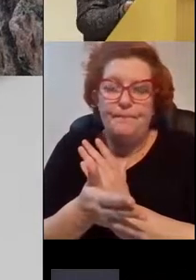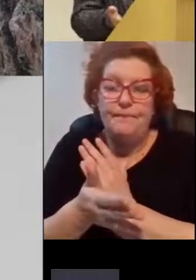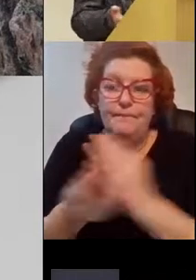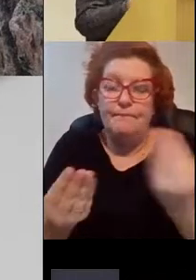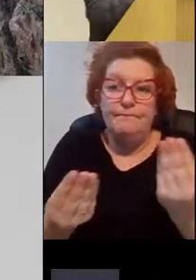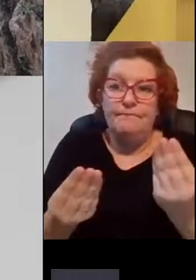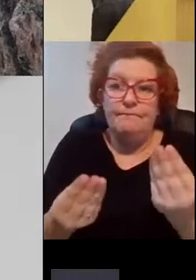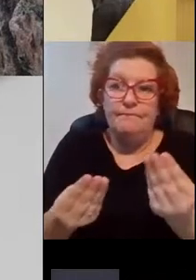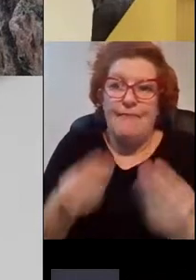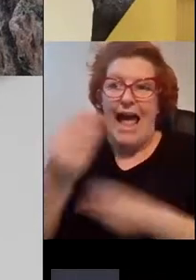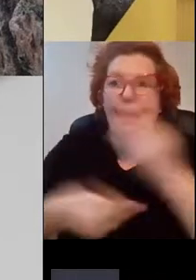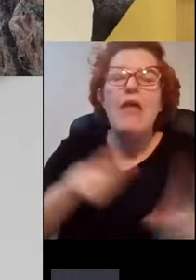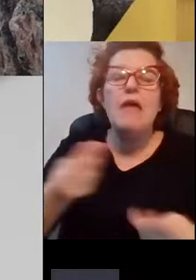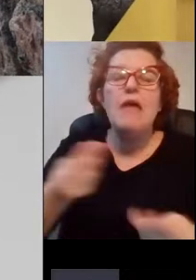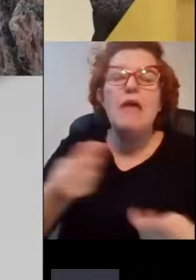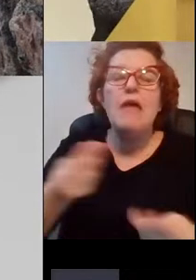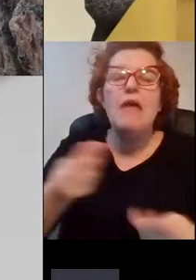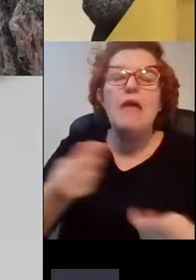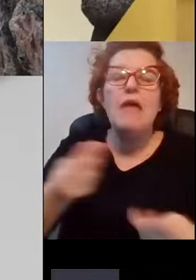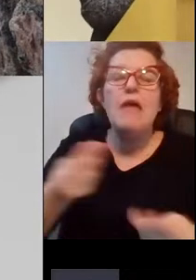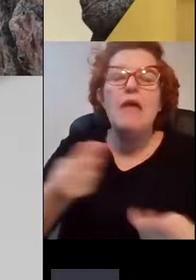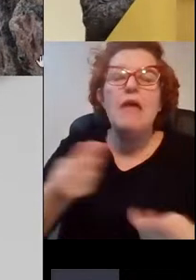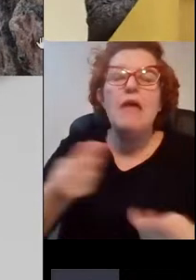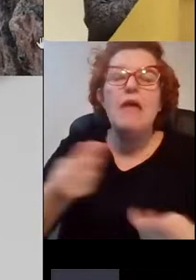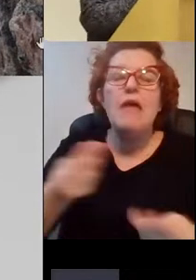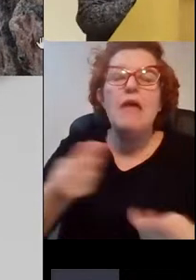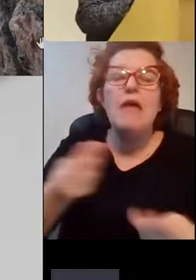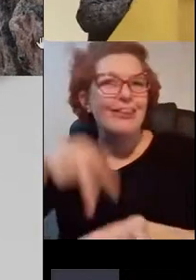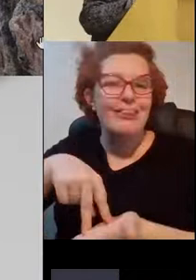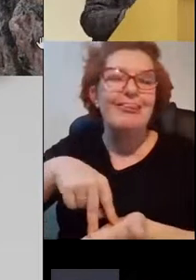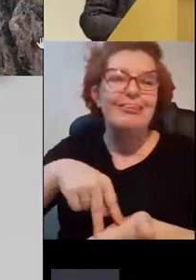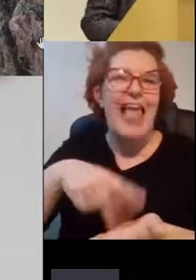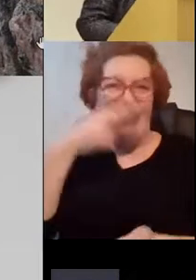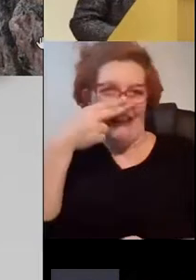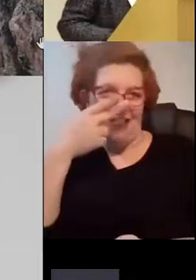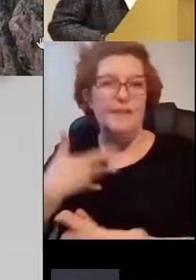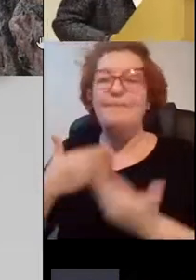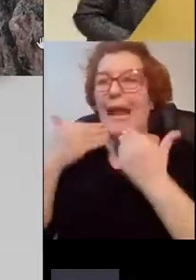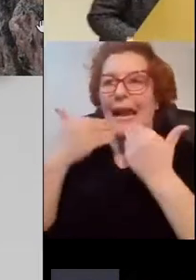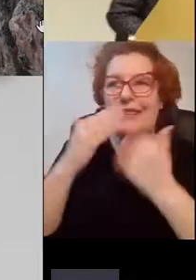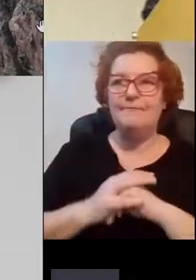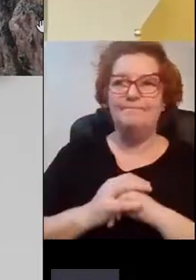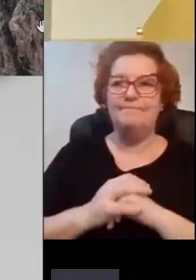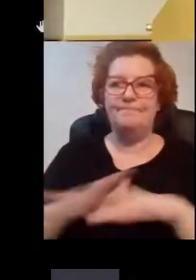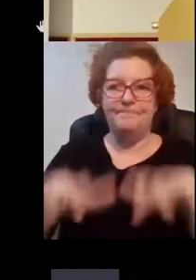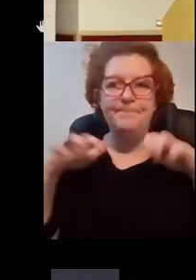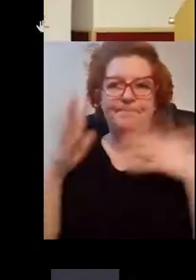de actuaciones que son muy, muy interesantes. Muchas gracias.